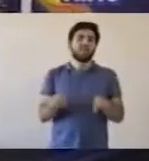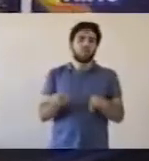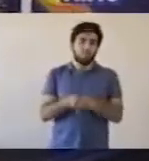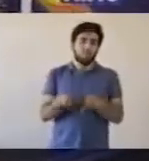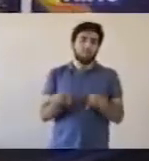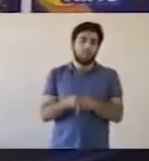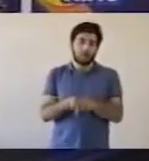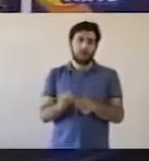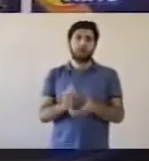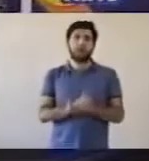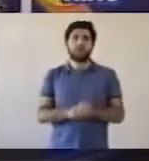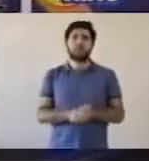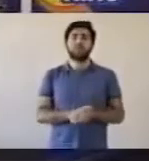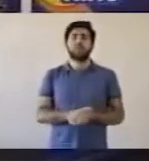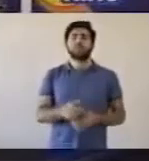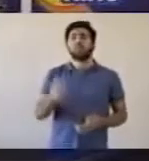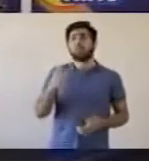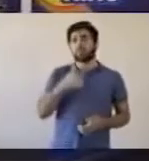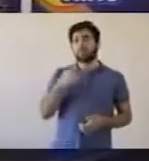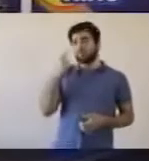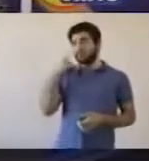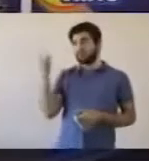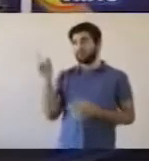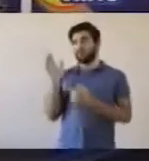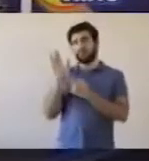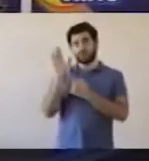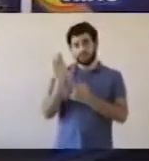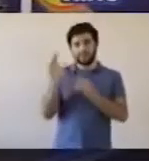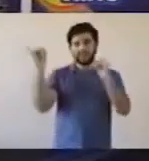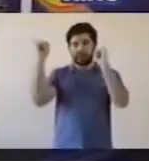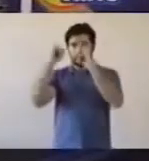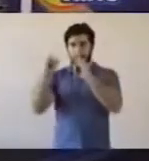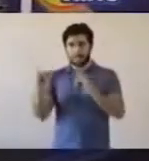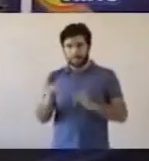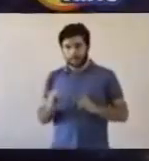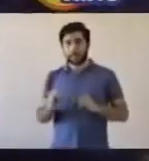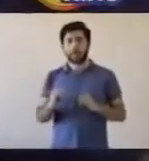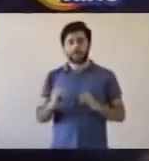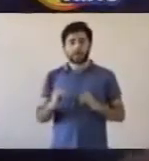colibrí. Escuchemos. Colibrí.